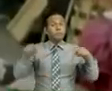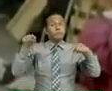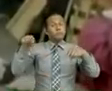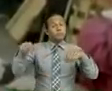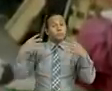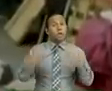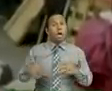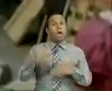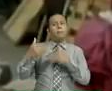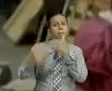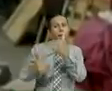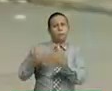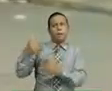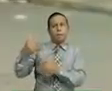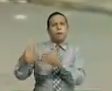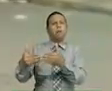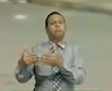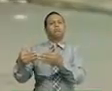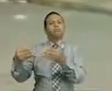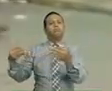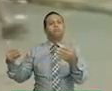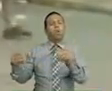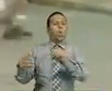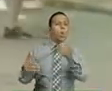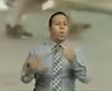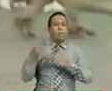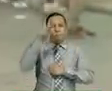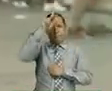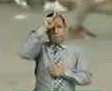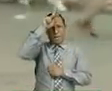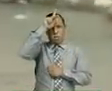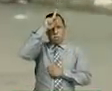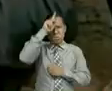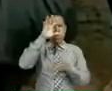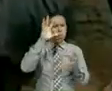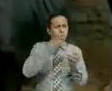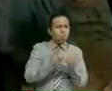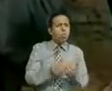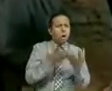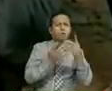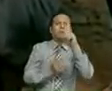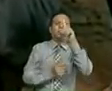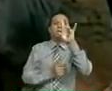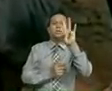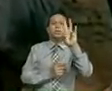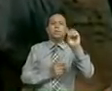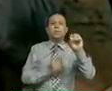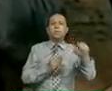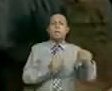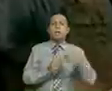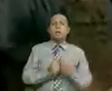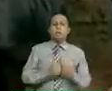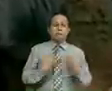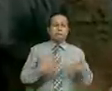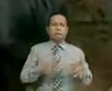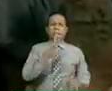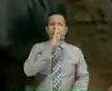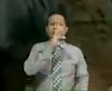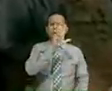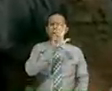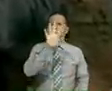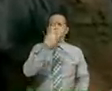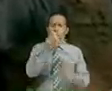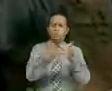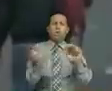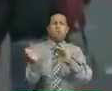escalonada de las actividades. En Perú ya son 170.000 los contagiados, mientras que 4.634 personas han